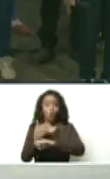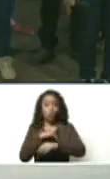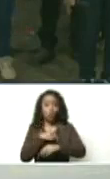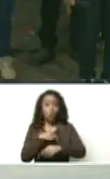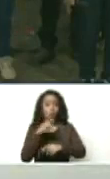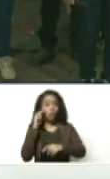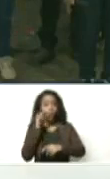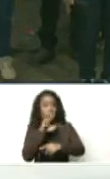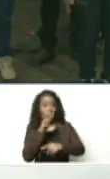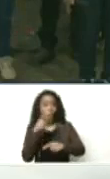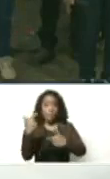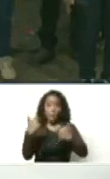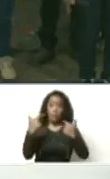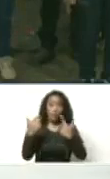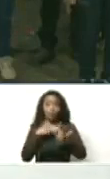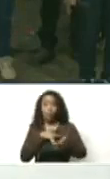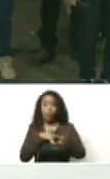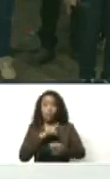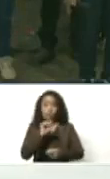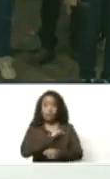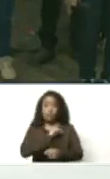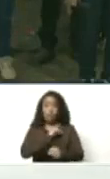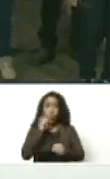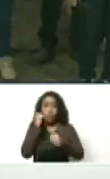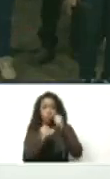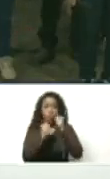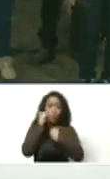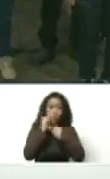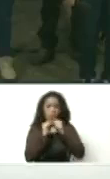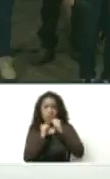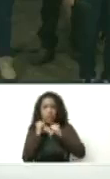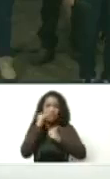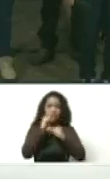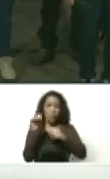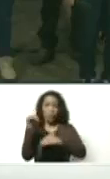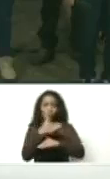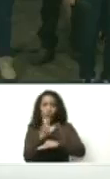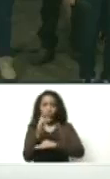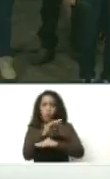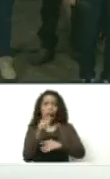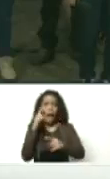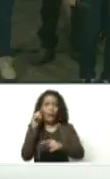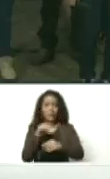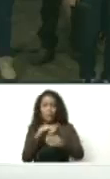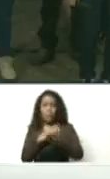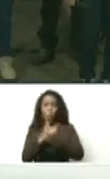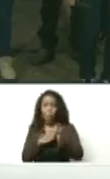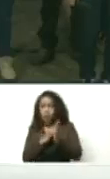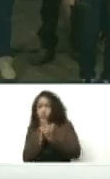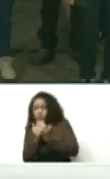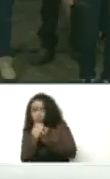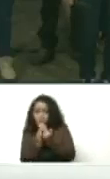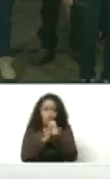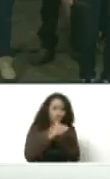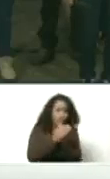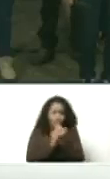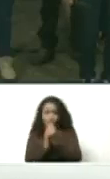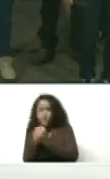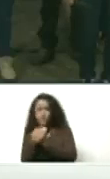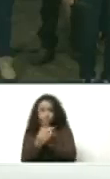plomo, compadre, y nosotros empezamos a subir así por el Guarataro, creo que el barrio Eucaliptus, y luego le